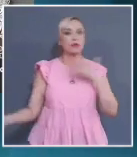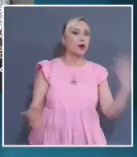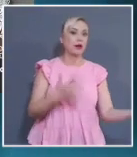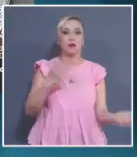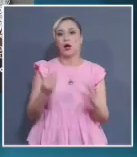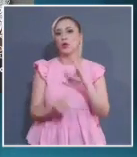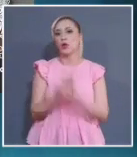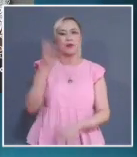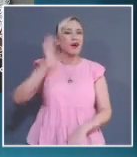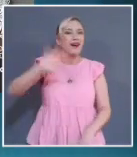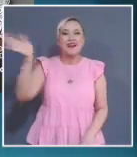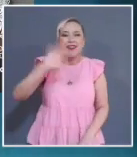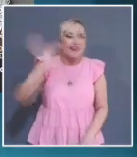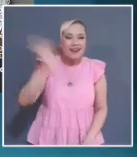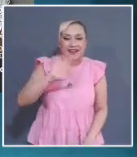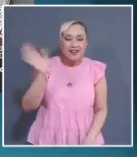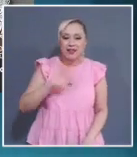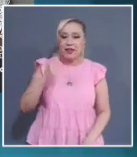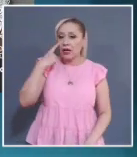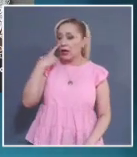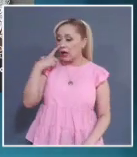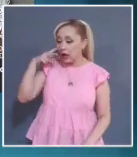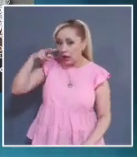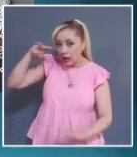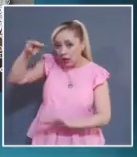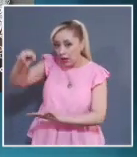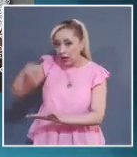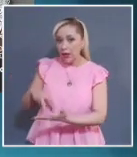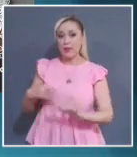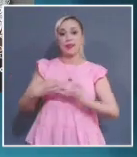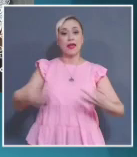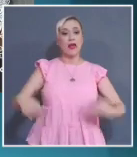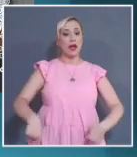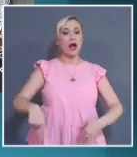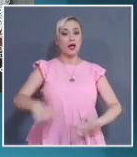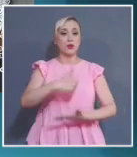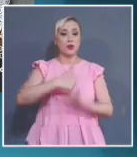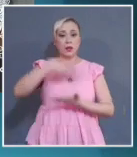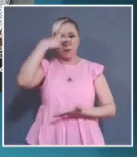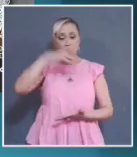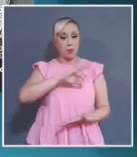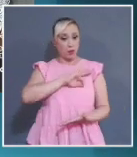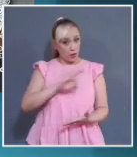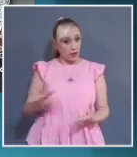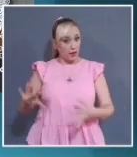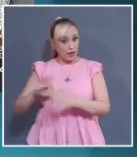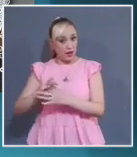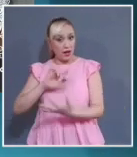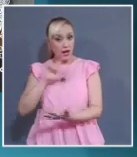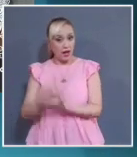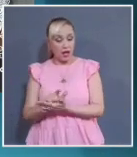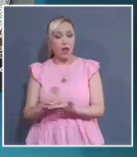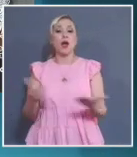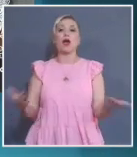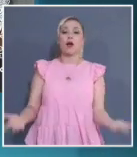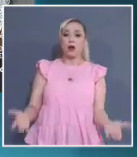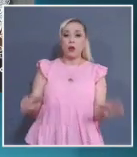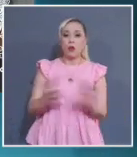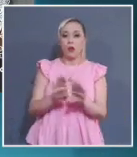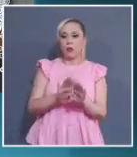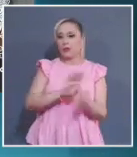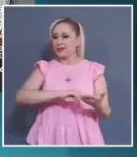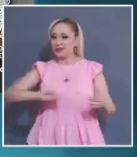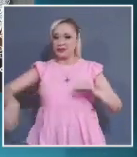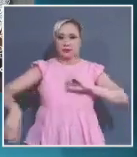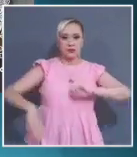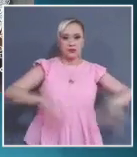las bases de legitimidad de la planeación territorial en la ciudad y, por lo tanto, la ley de ordenamiento territorial. La discusión de la ley tendría